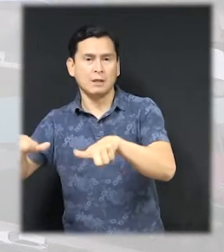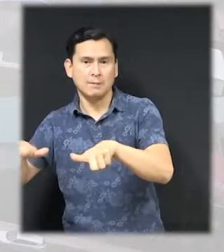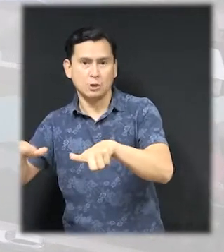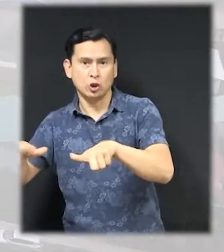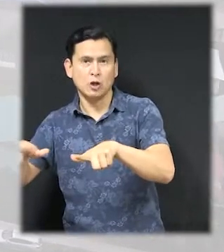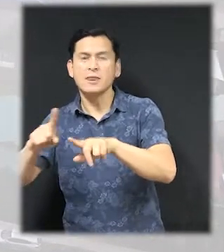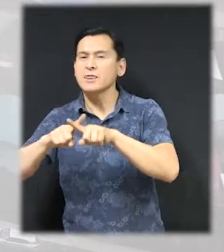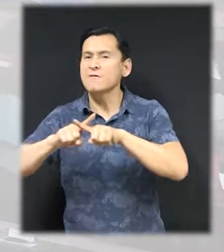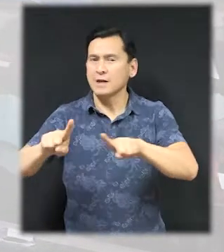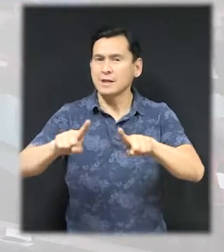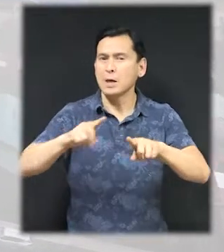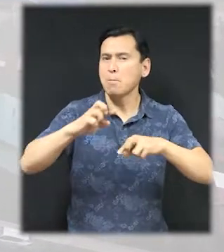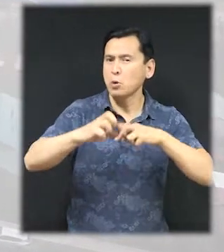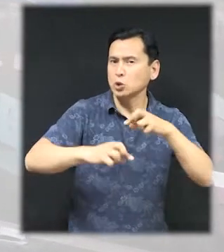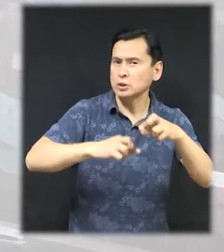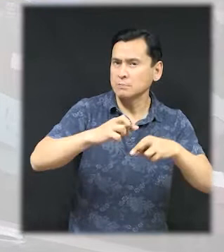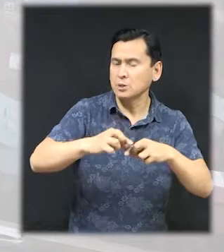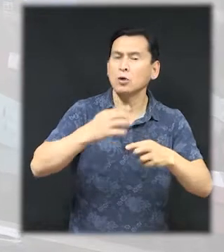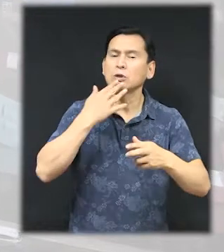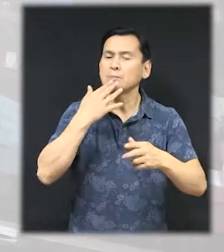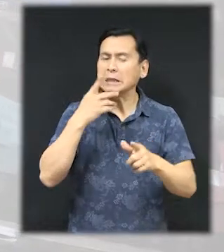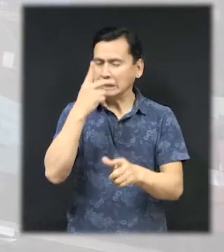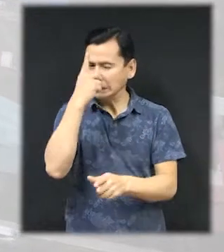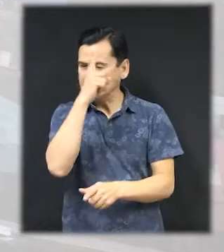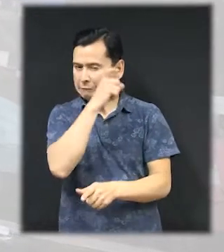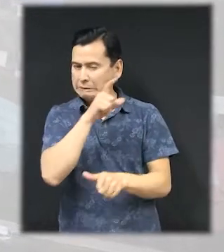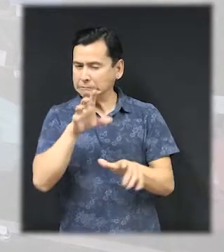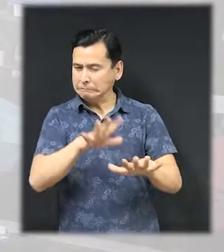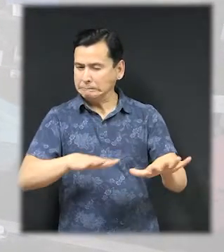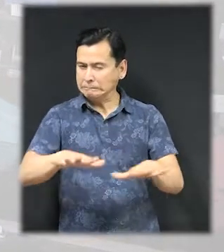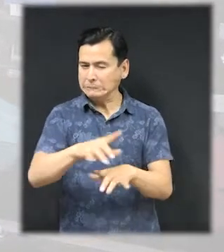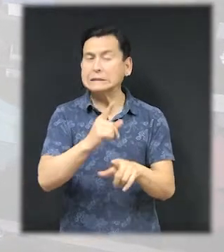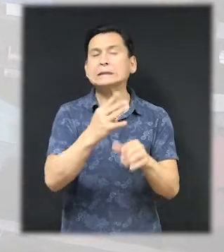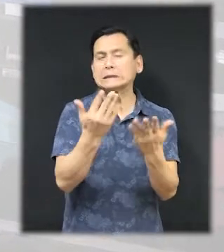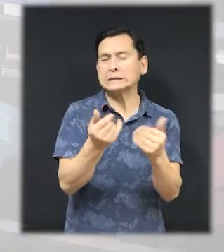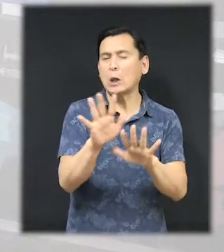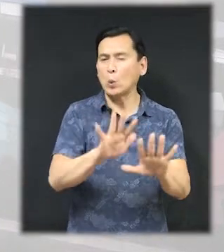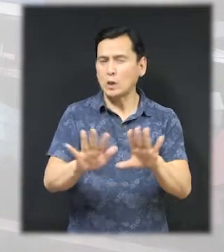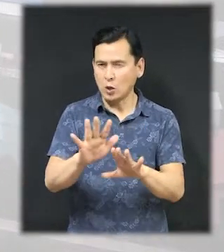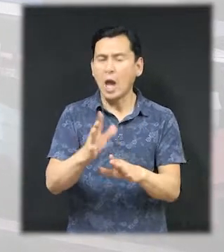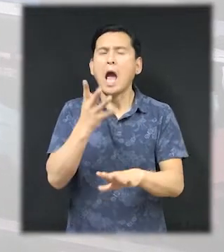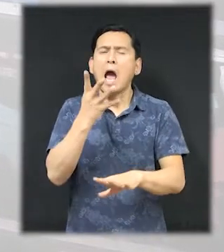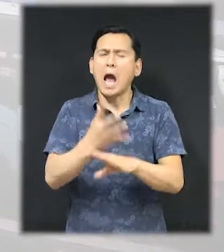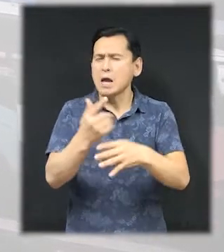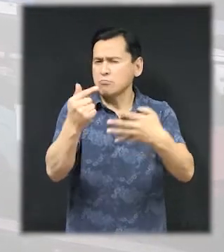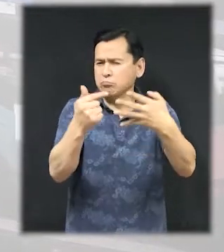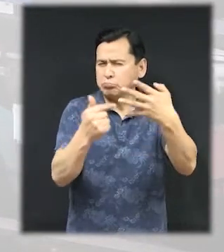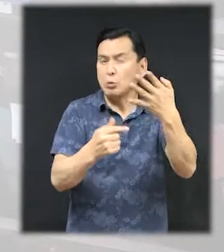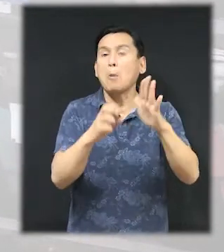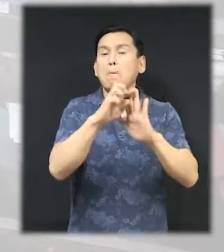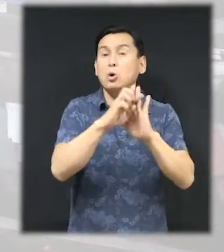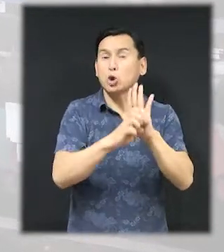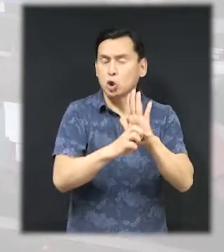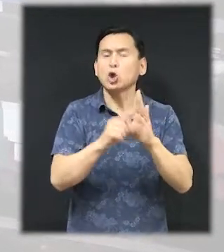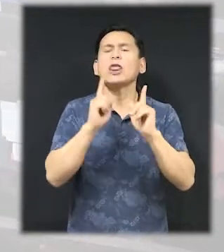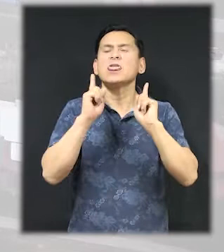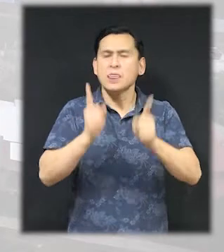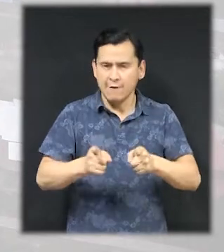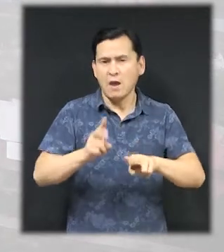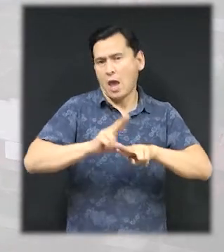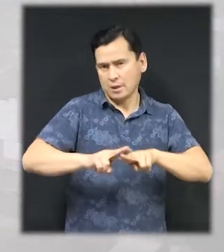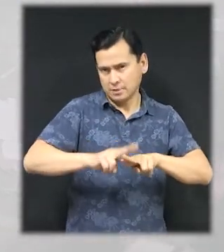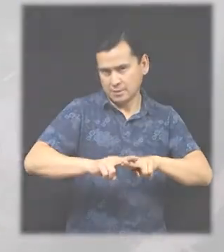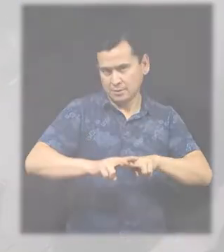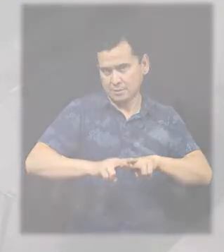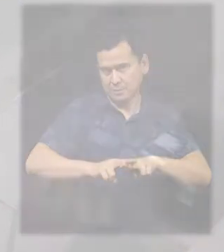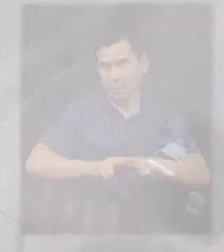cuando requieren distintos procedimientos o cuando su complejidad requiere desplazarlos a una unidad distinta. Hay un sinnúmero de protocolos que